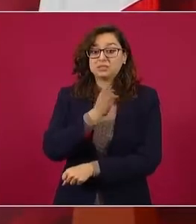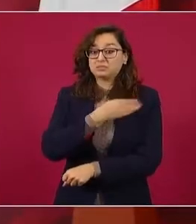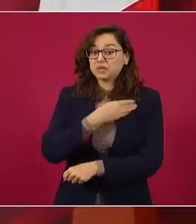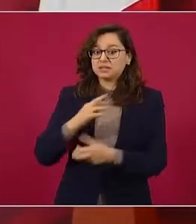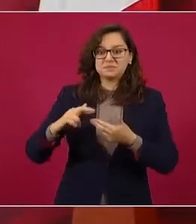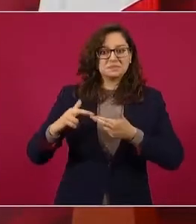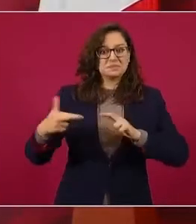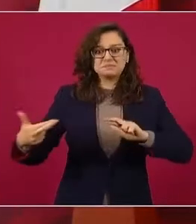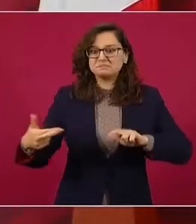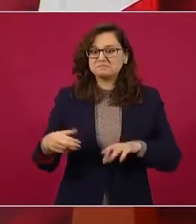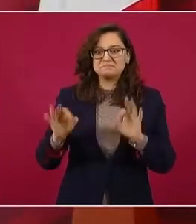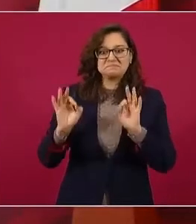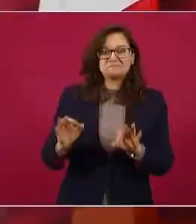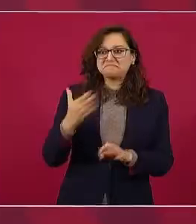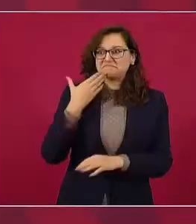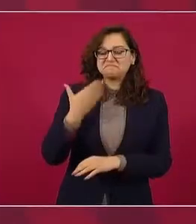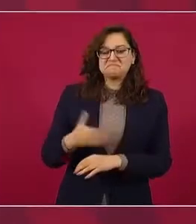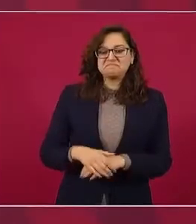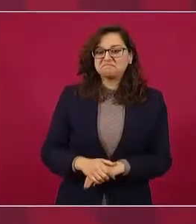que